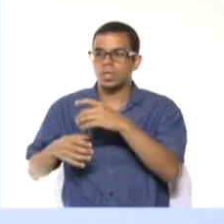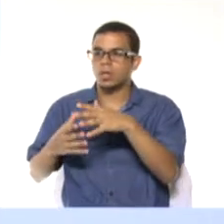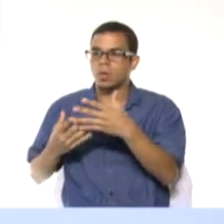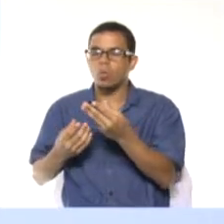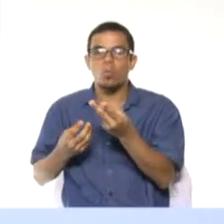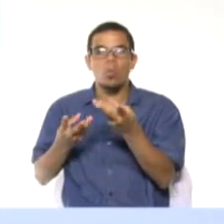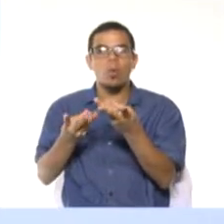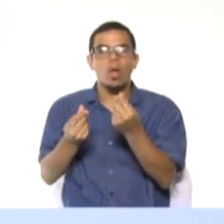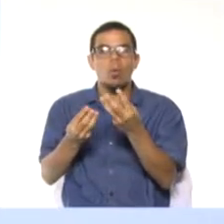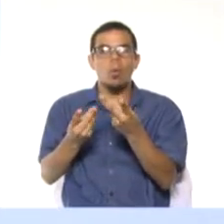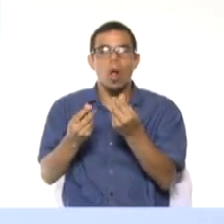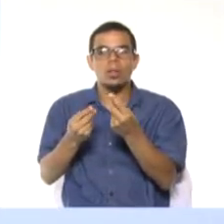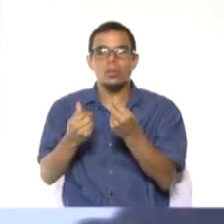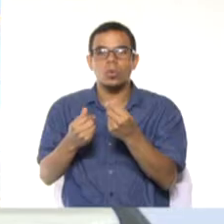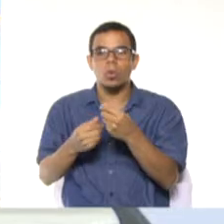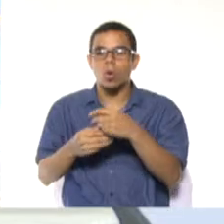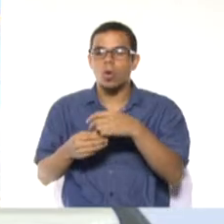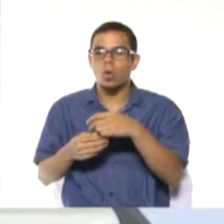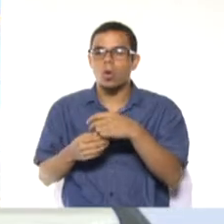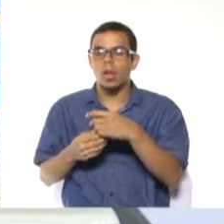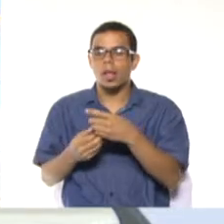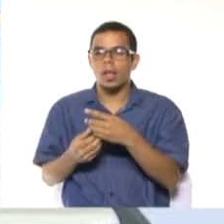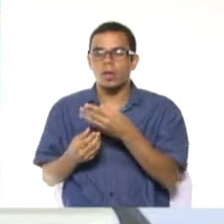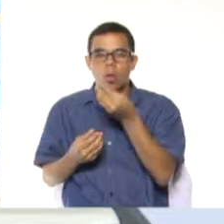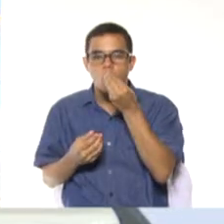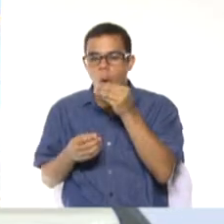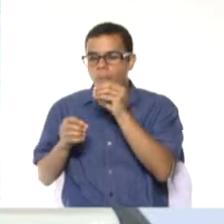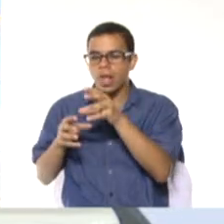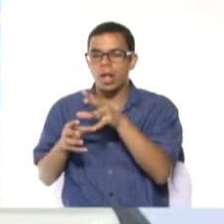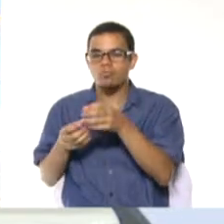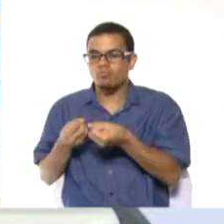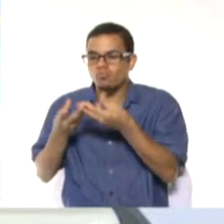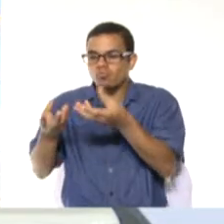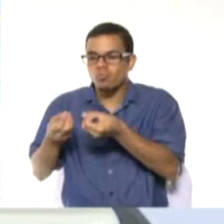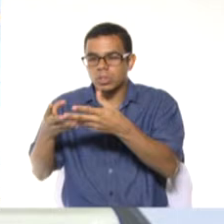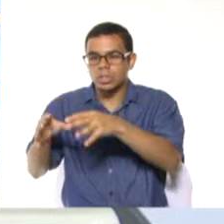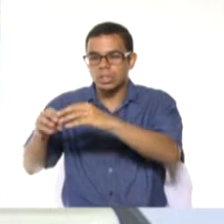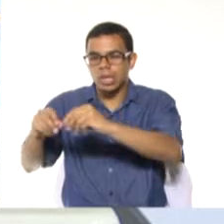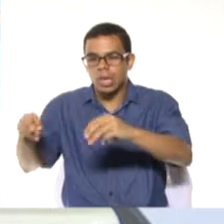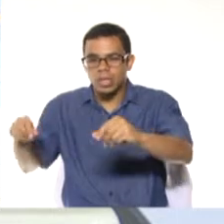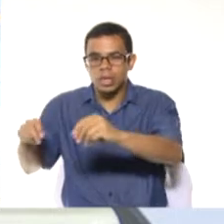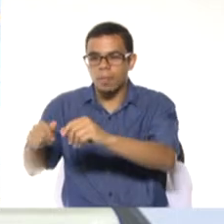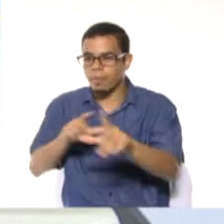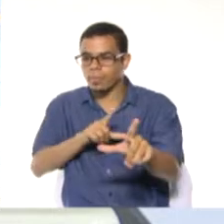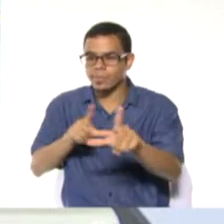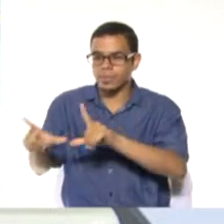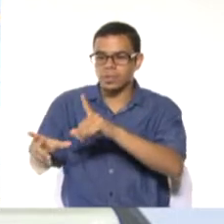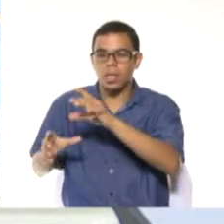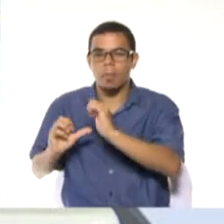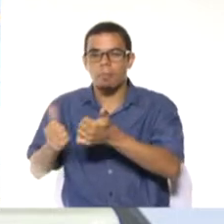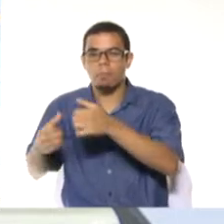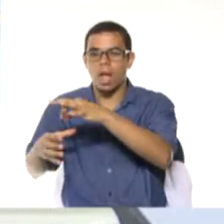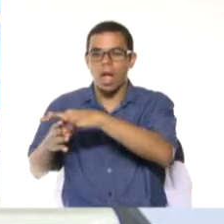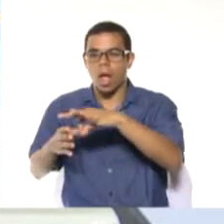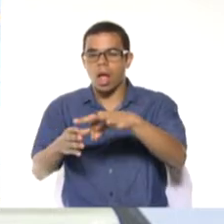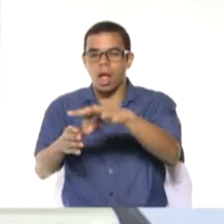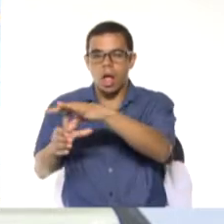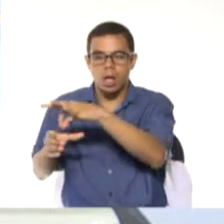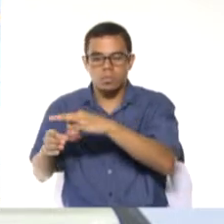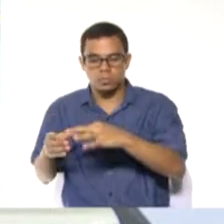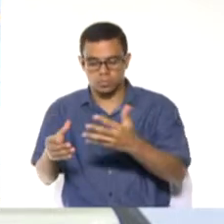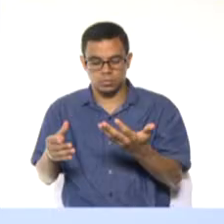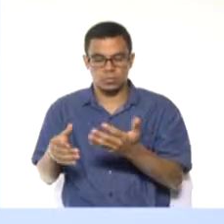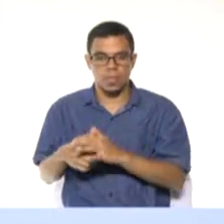hace falta para terminar de arar la tierra o prepararla. Muy bien. También